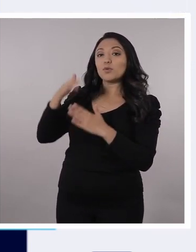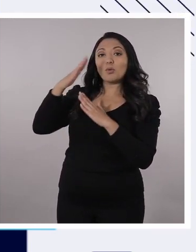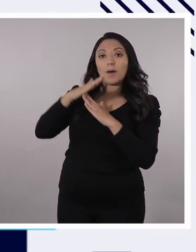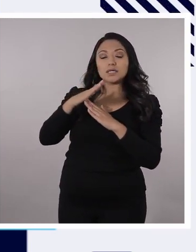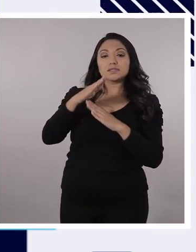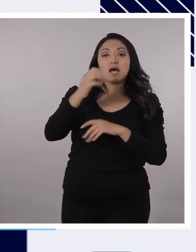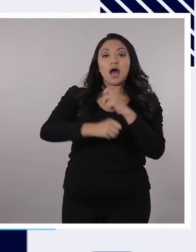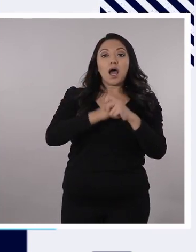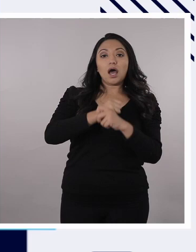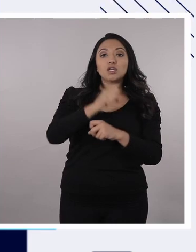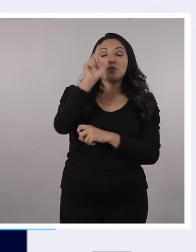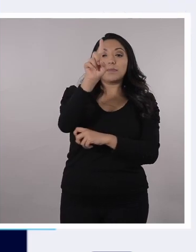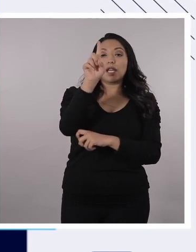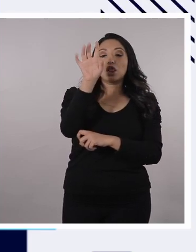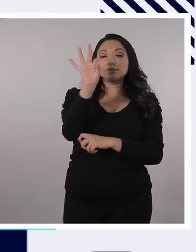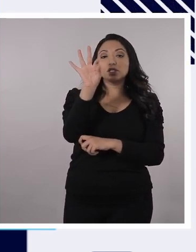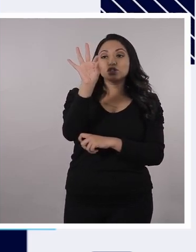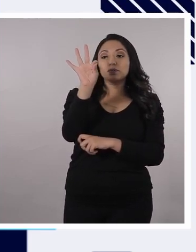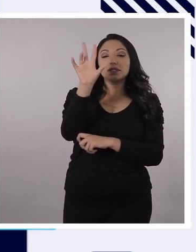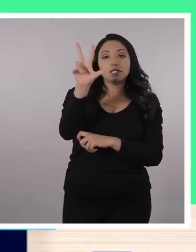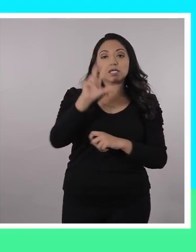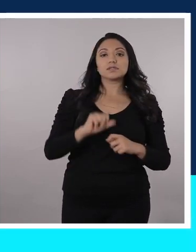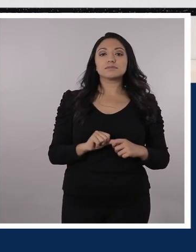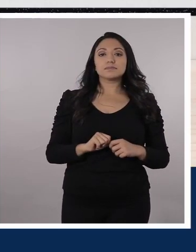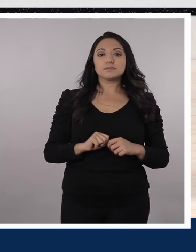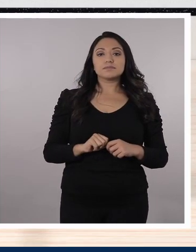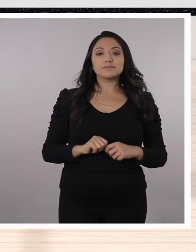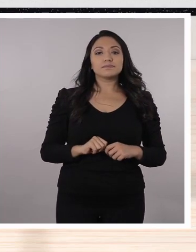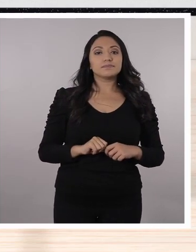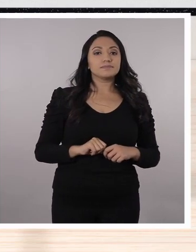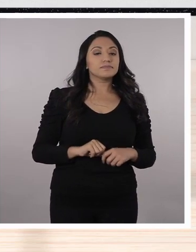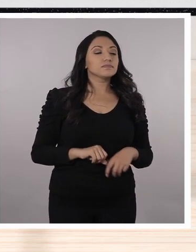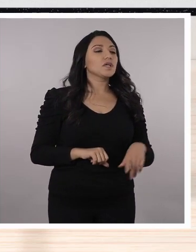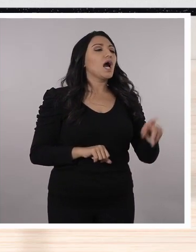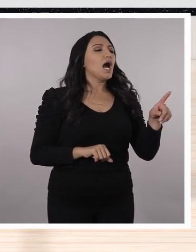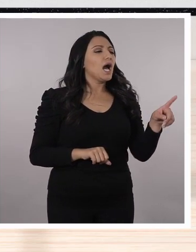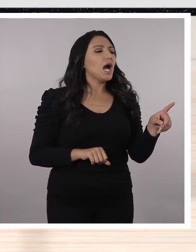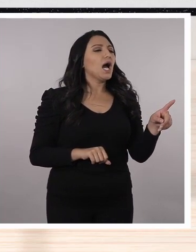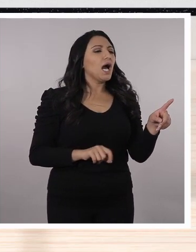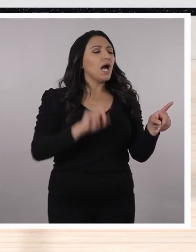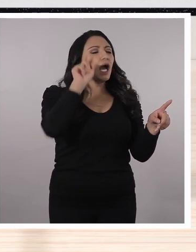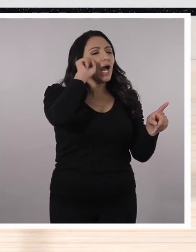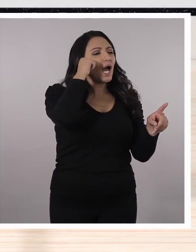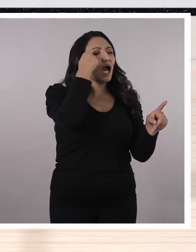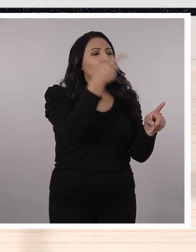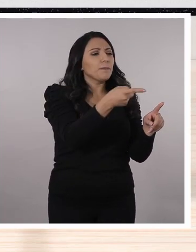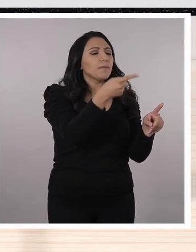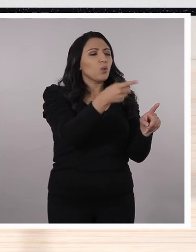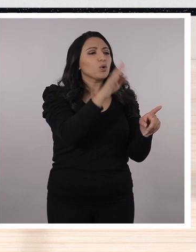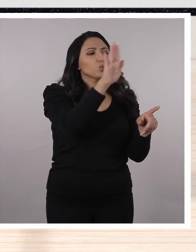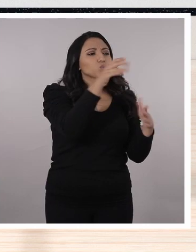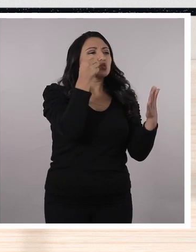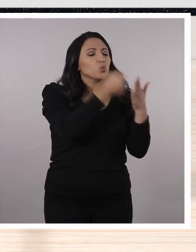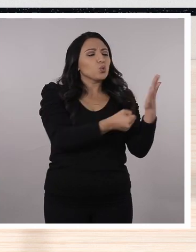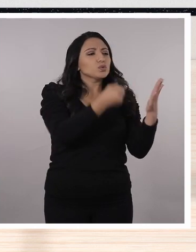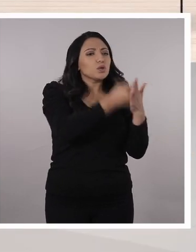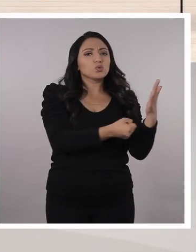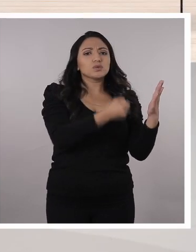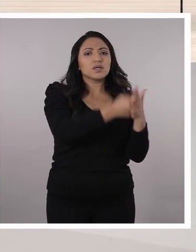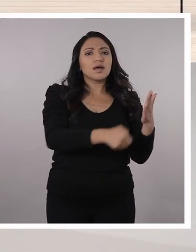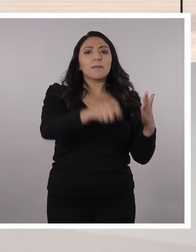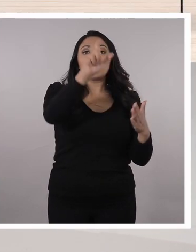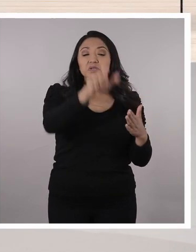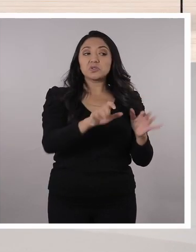el año 1993. Wow, profe, ya recuerdo a Nelson Mandela y a su lucha. Un